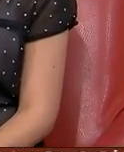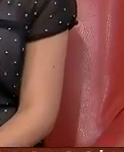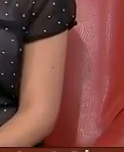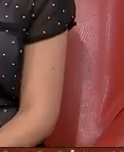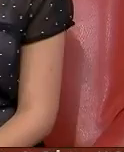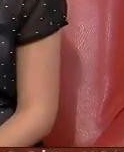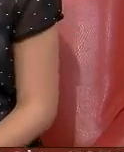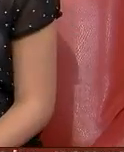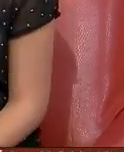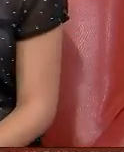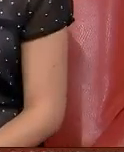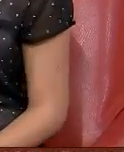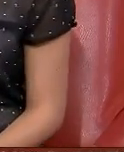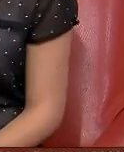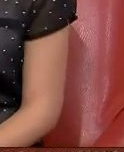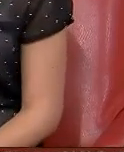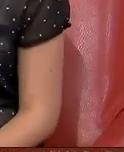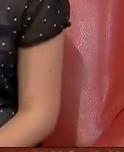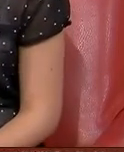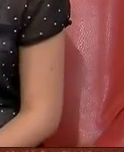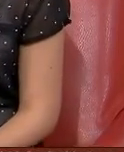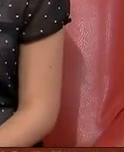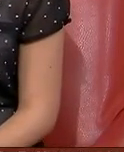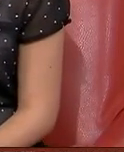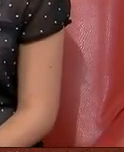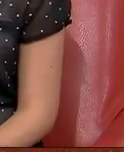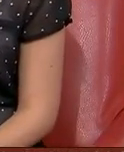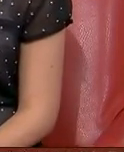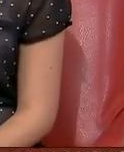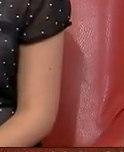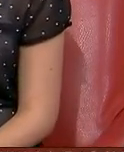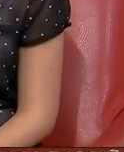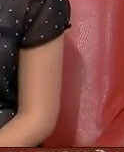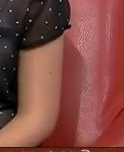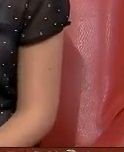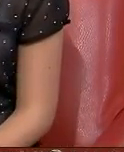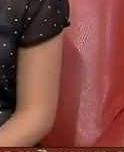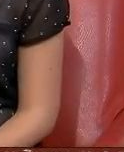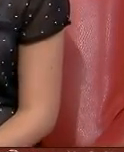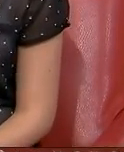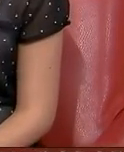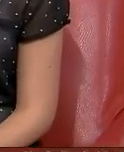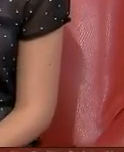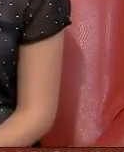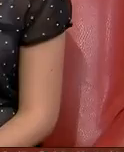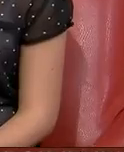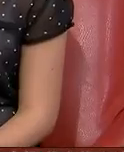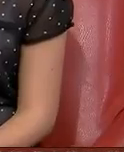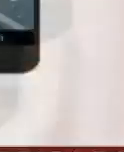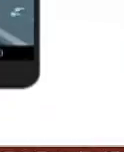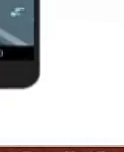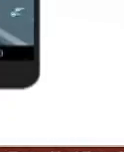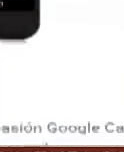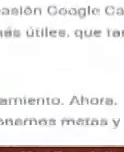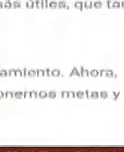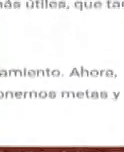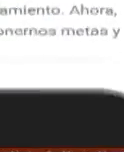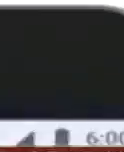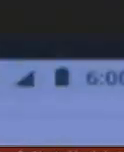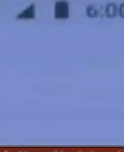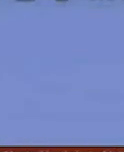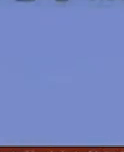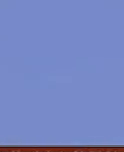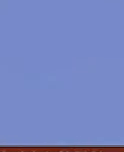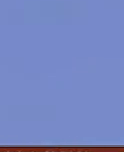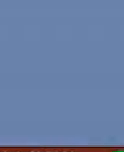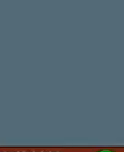el cáncer. Y al cumplir 10 años del lanzamiento de Google Calendar, la marca renovó la aplicación. Y